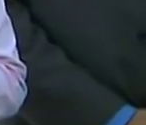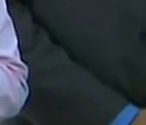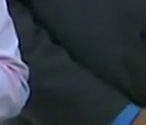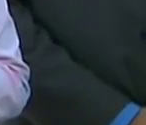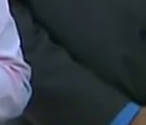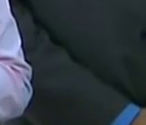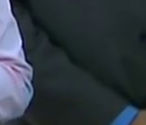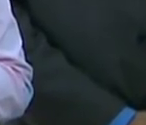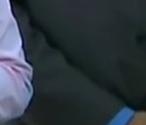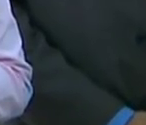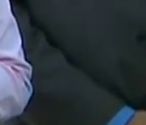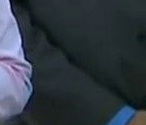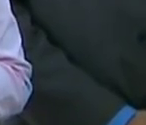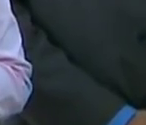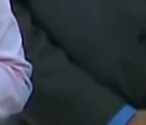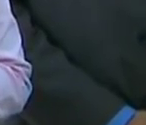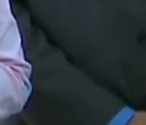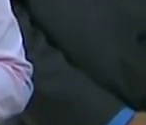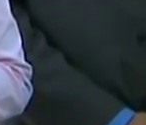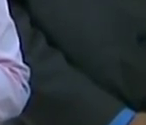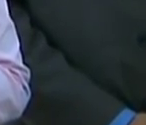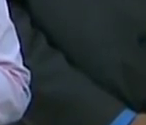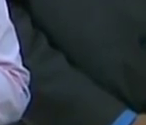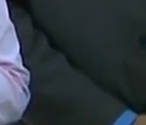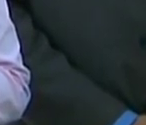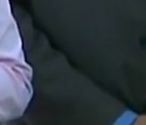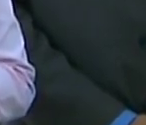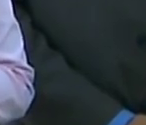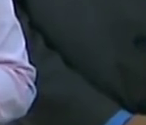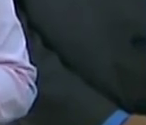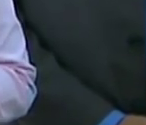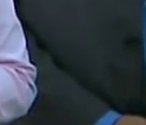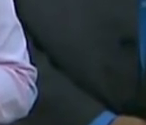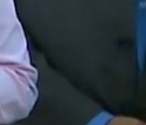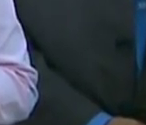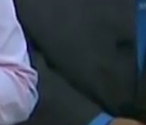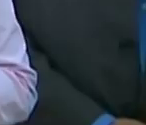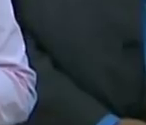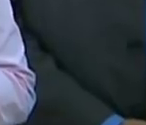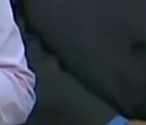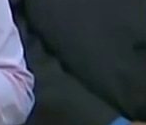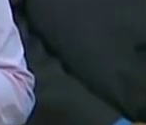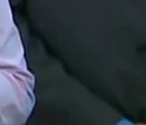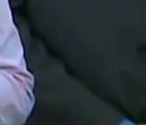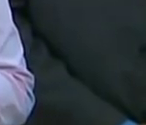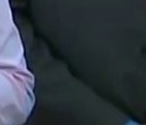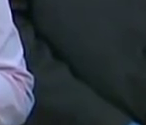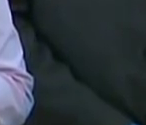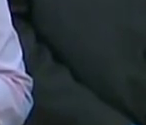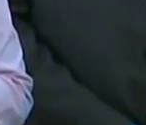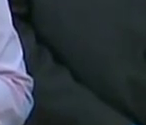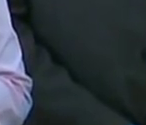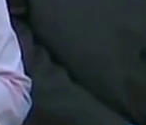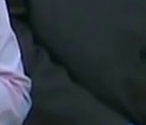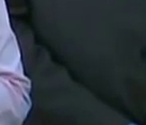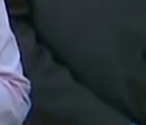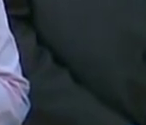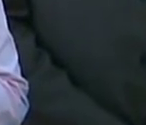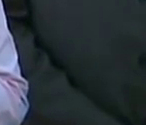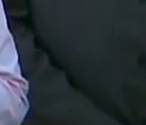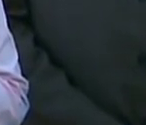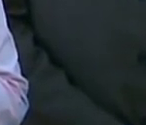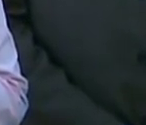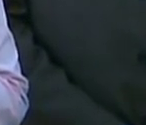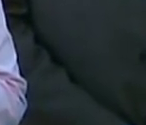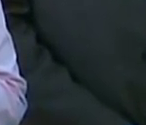es el lanzamiento de la criptomoneda El Petro en defensa de la soberanía económica del país. Nosotros vamos a conversar precisamente con el presidente de